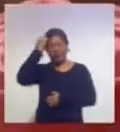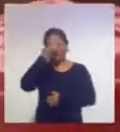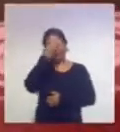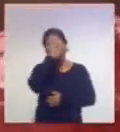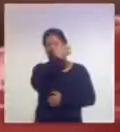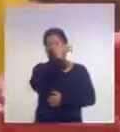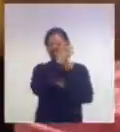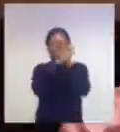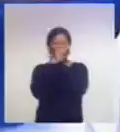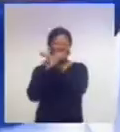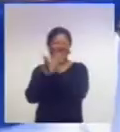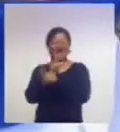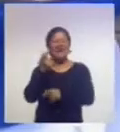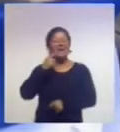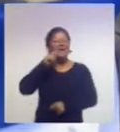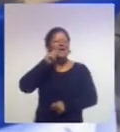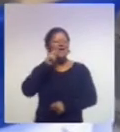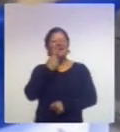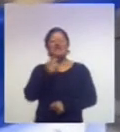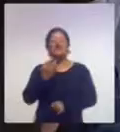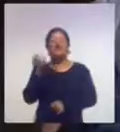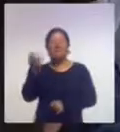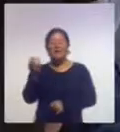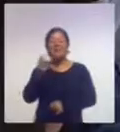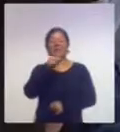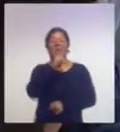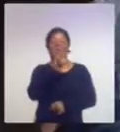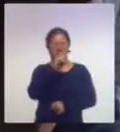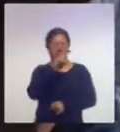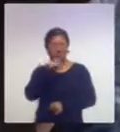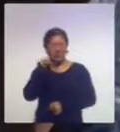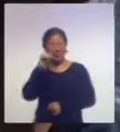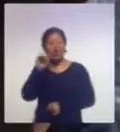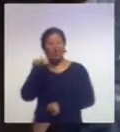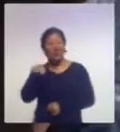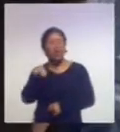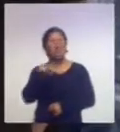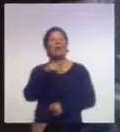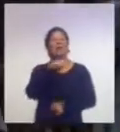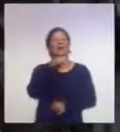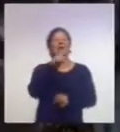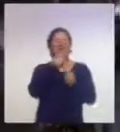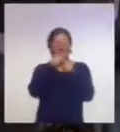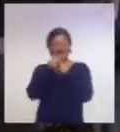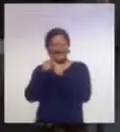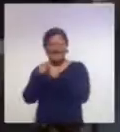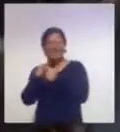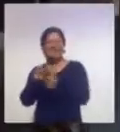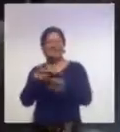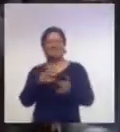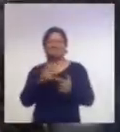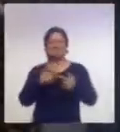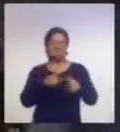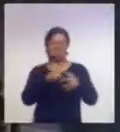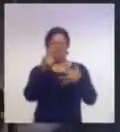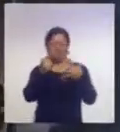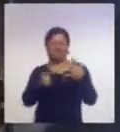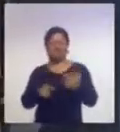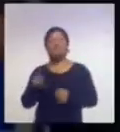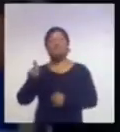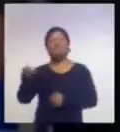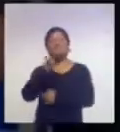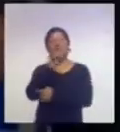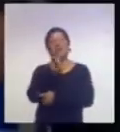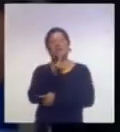colada, jitomate, piñón, pistache y nuez, como Irving Bonilla Morales, quien desde Ayometla llegó a este evento y esto fue